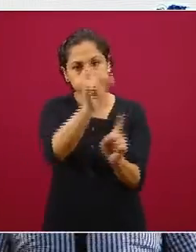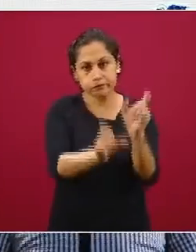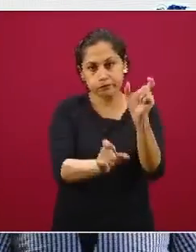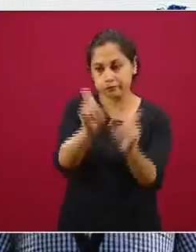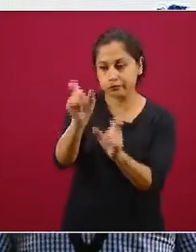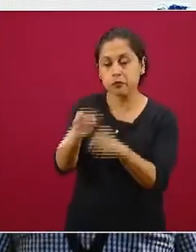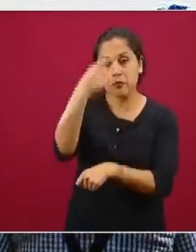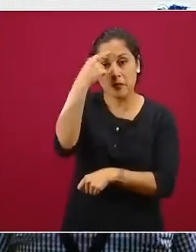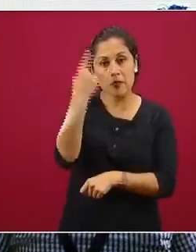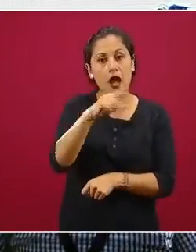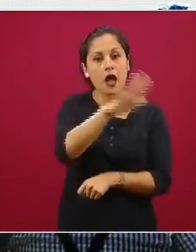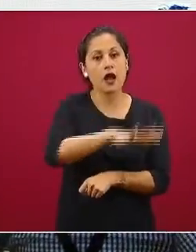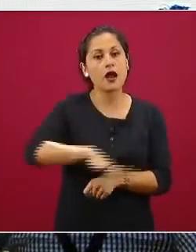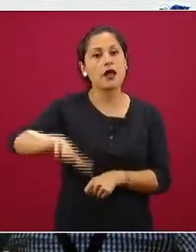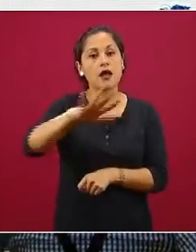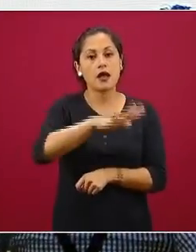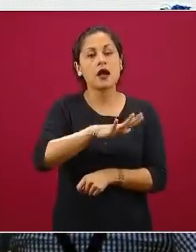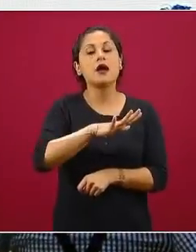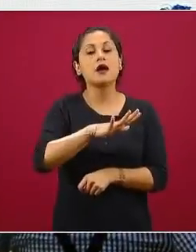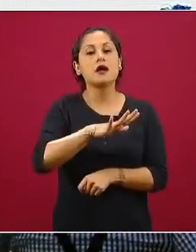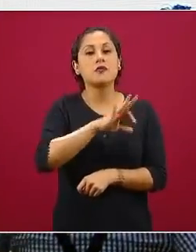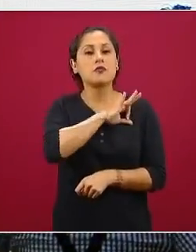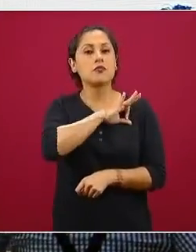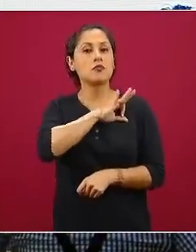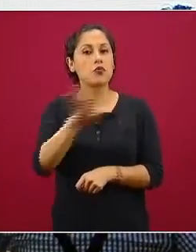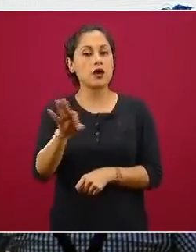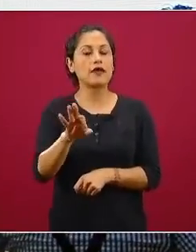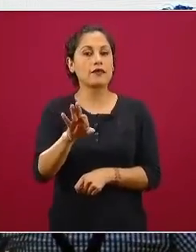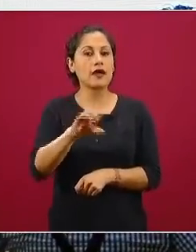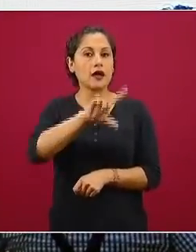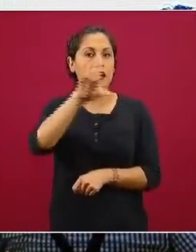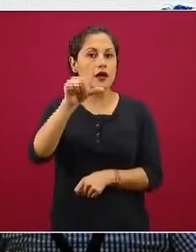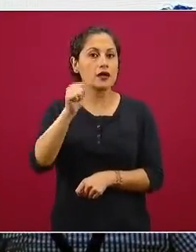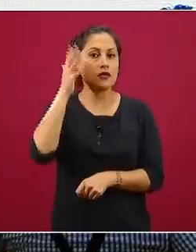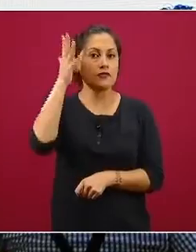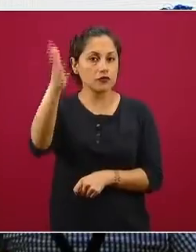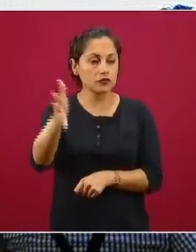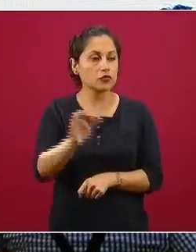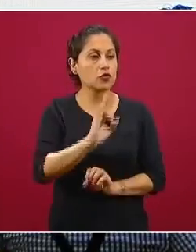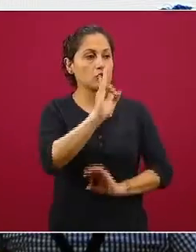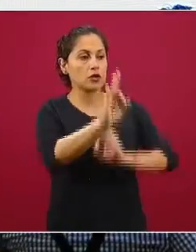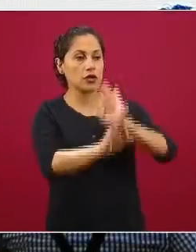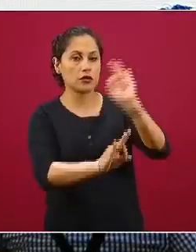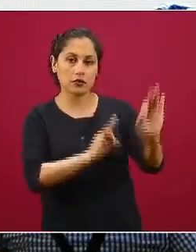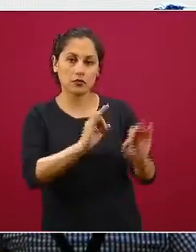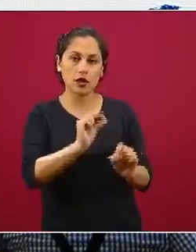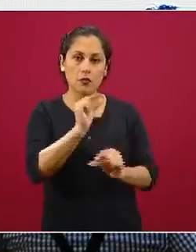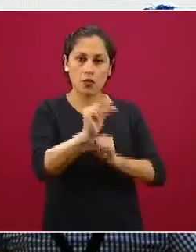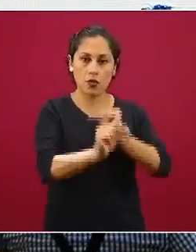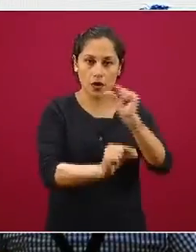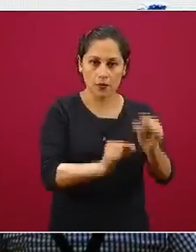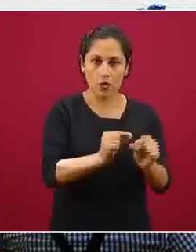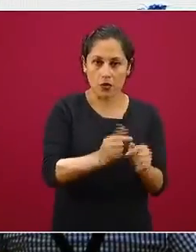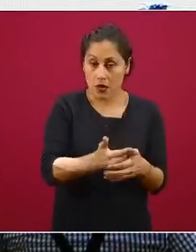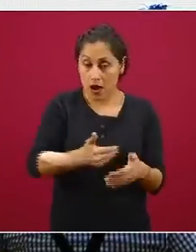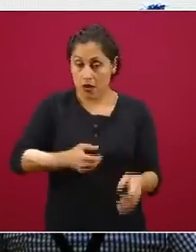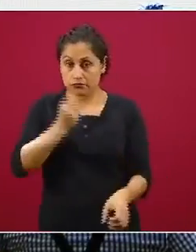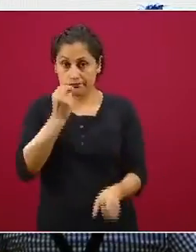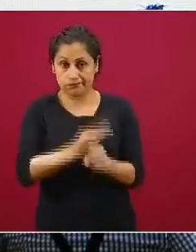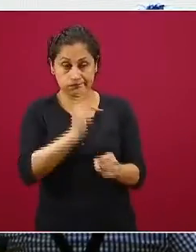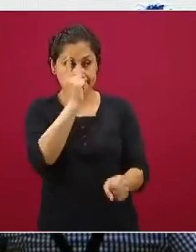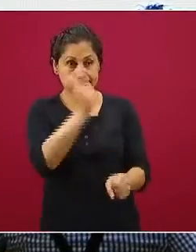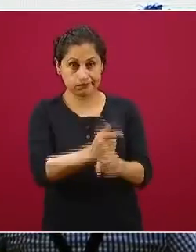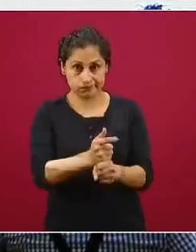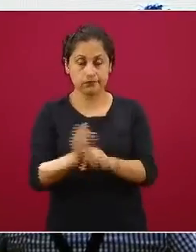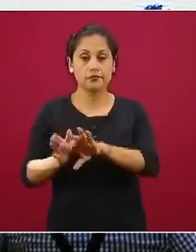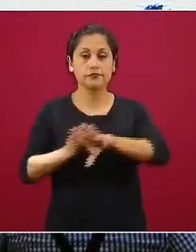con oxigenoterapia no invasiva cuando así se necesite médicamente. Vámonos a otra región del país,